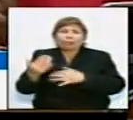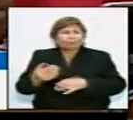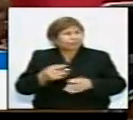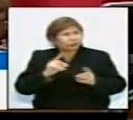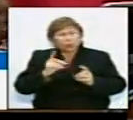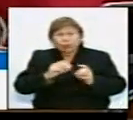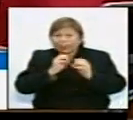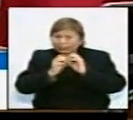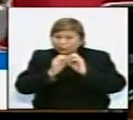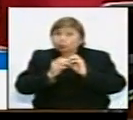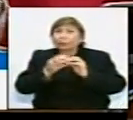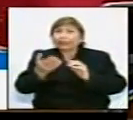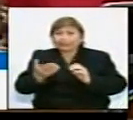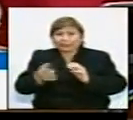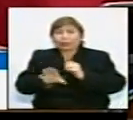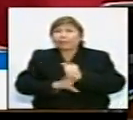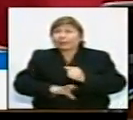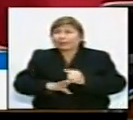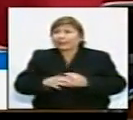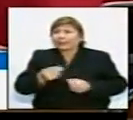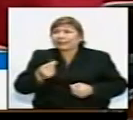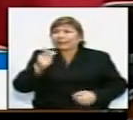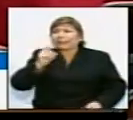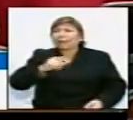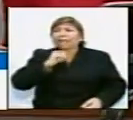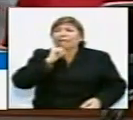podemos hacer básicamente también por